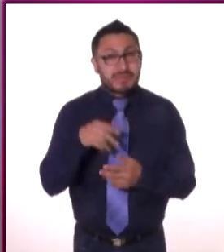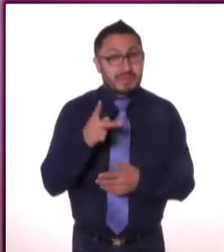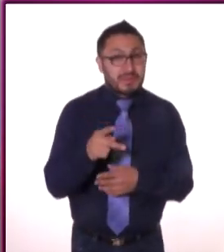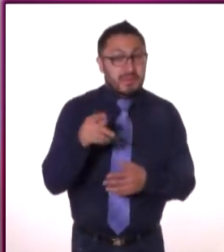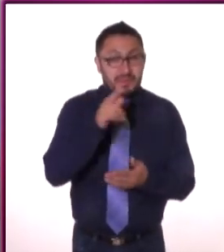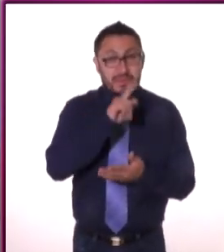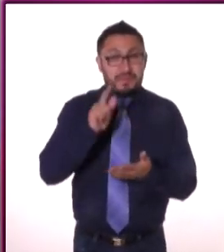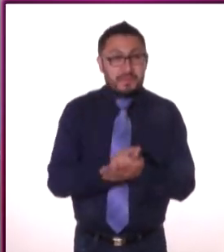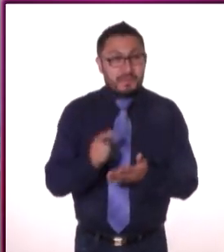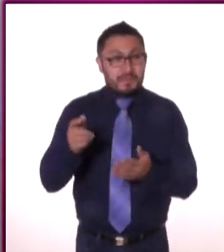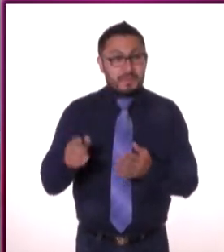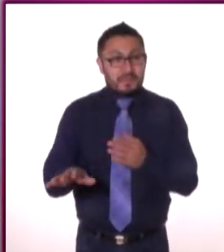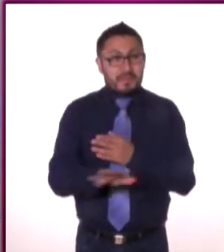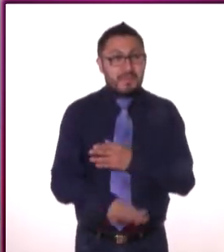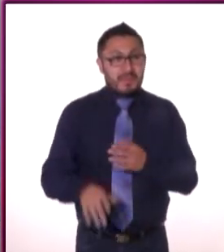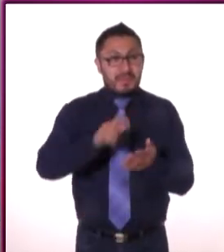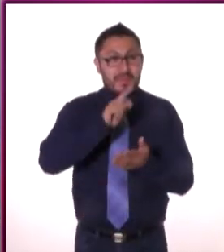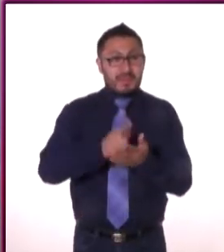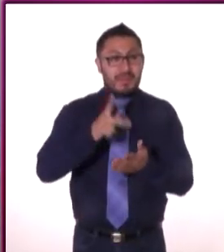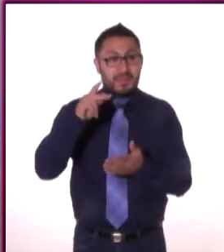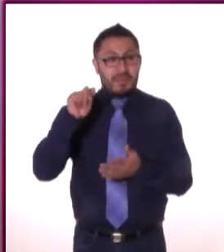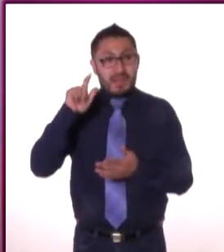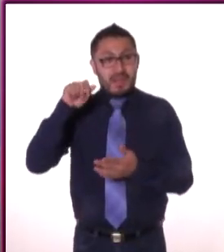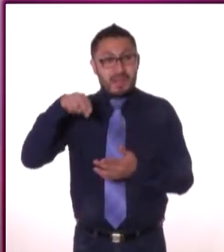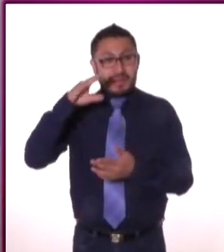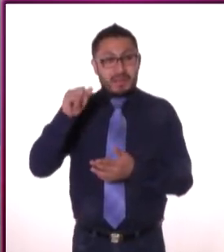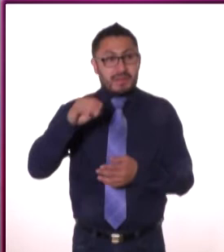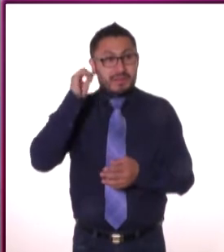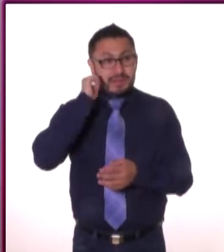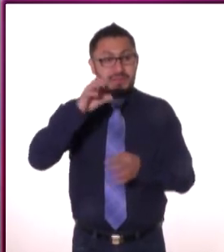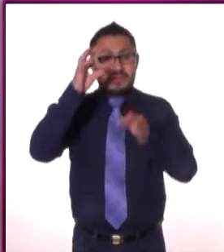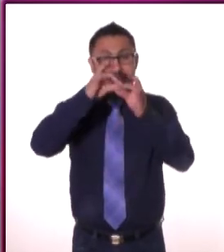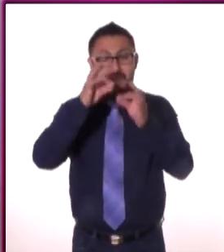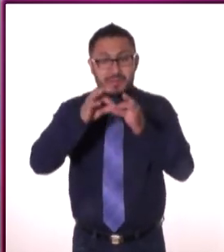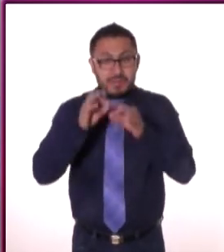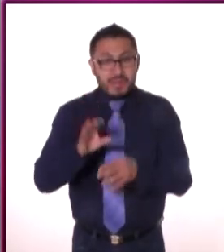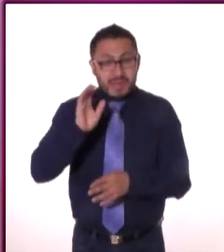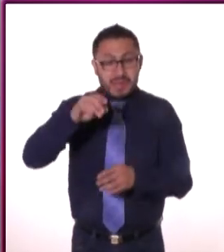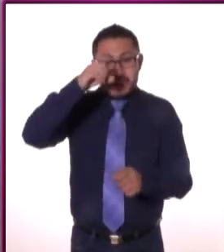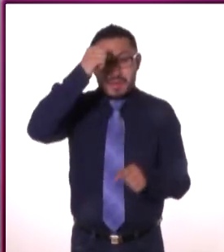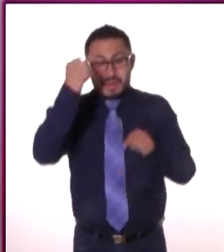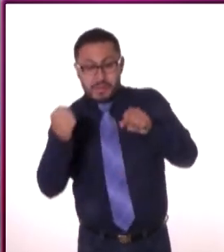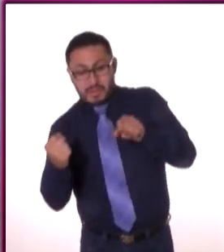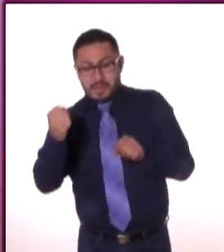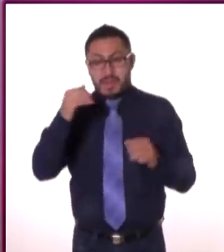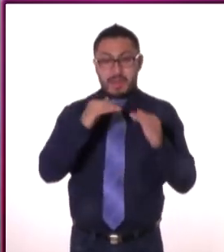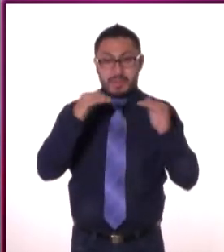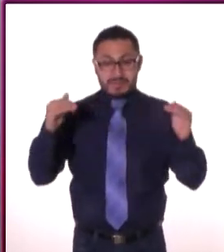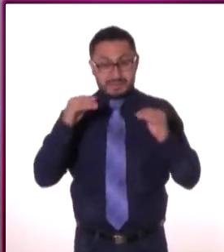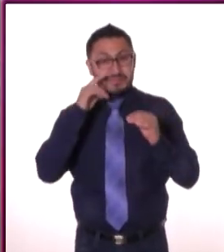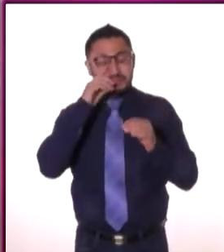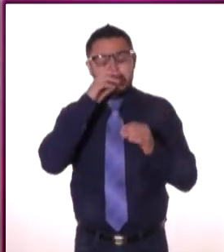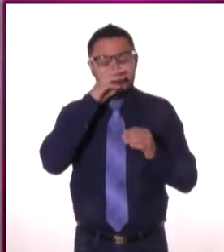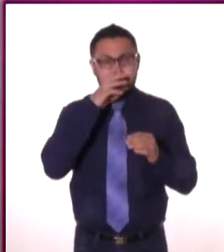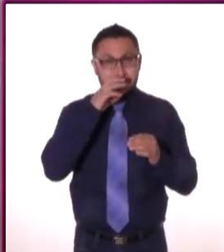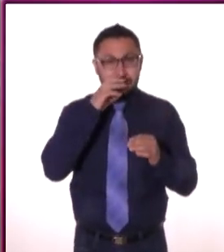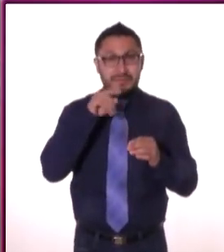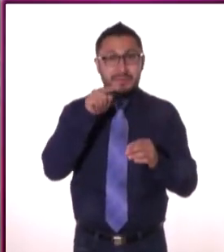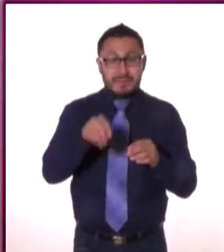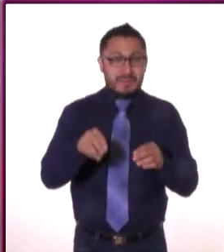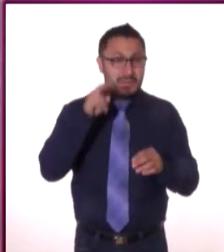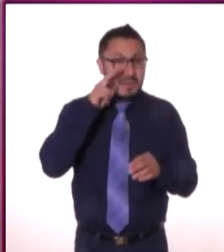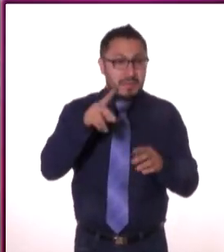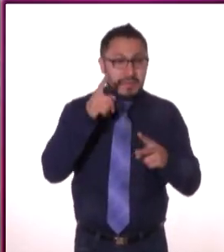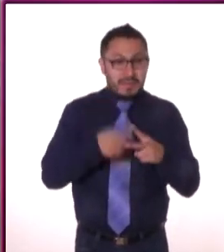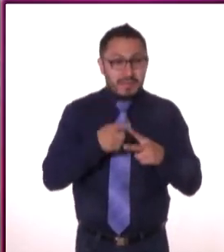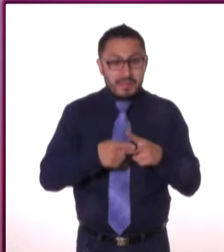Arquímedes. Pero el principio básico de la ley de la palanca se debe de seguir cumpliendo en todo momento si la palanca está en equilibrio. Omar, y desde